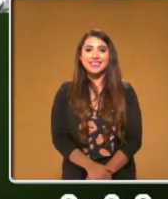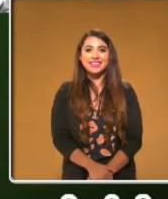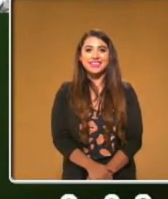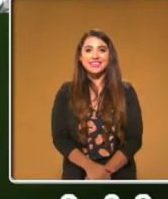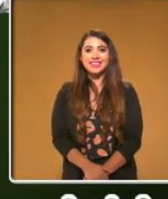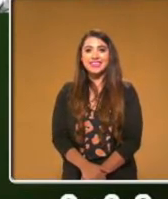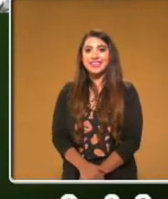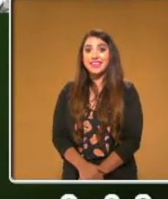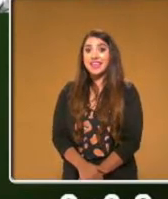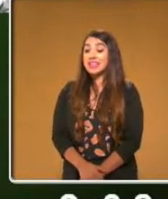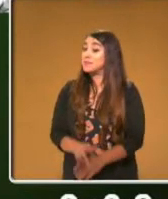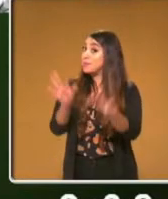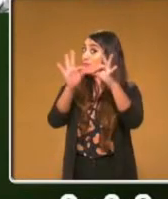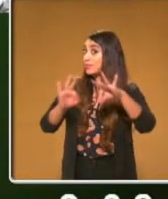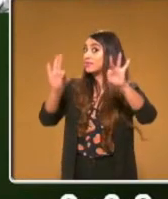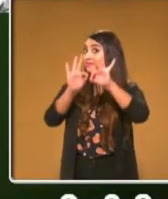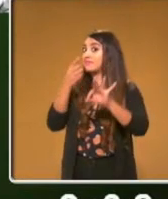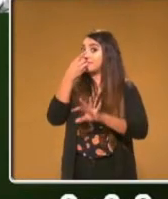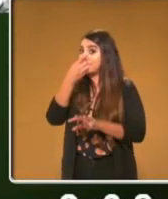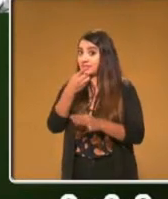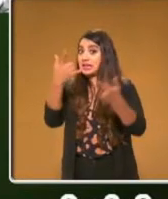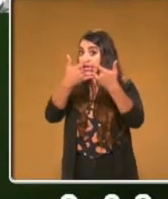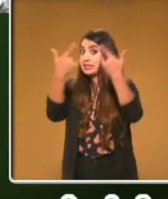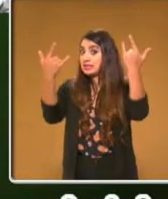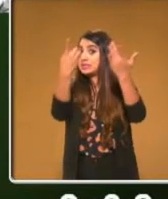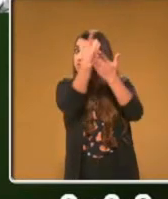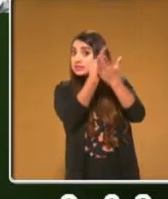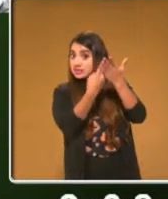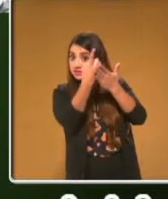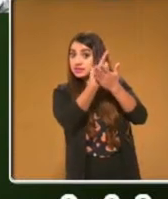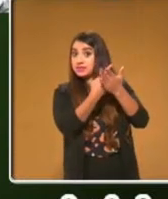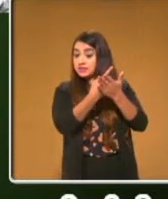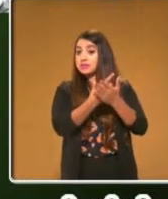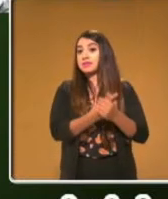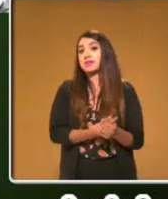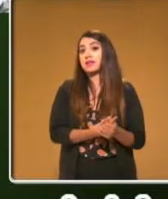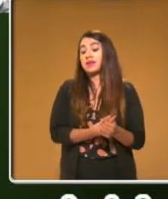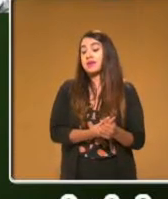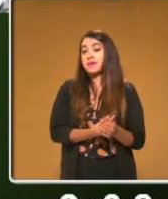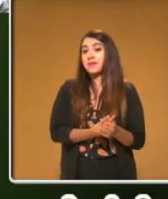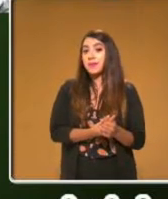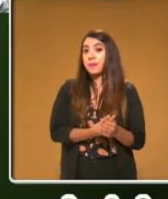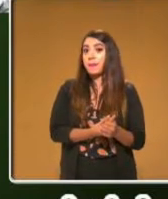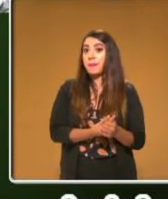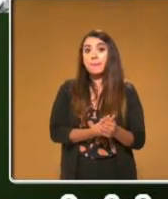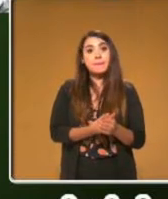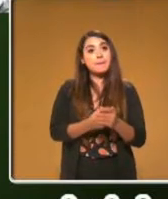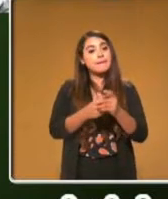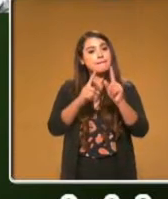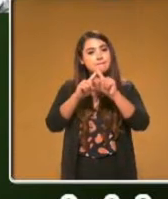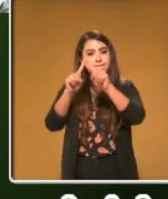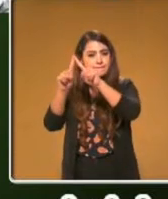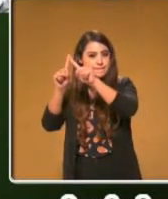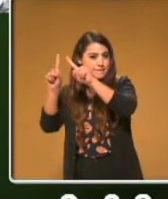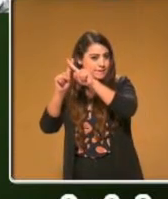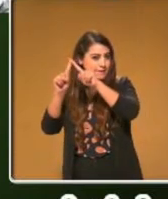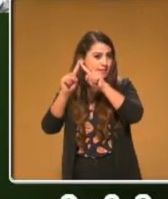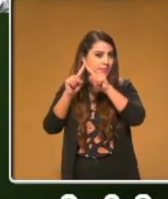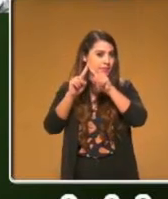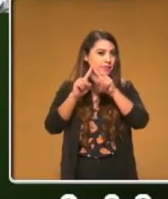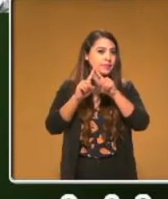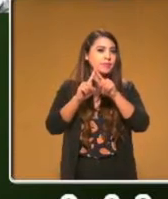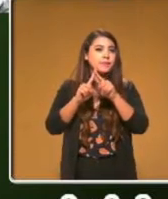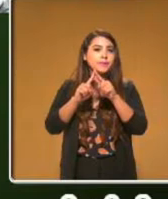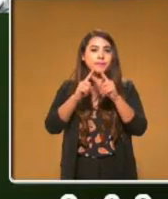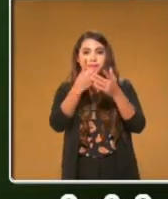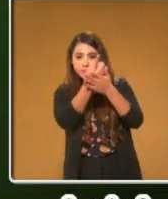Hay que recalcar, jóvenes, que de las historietas existen varios tipos de bocadillos según las sensaciones que